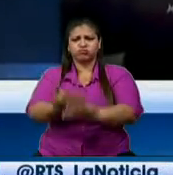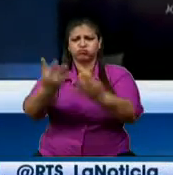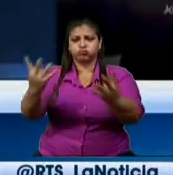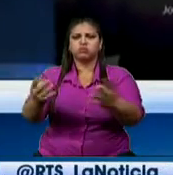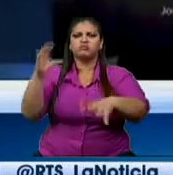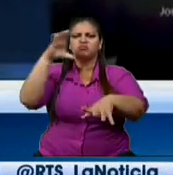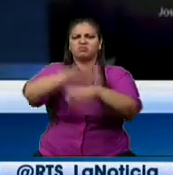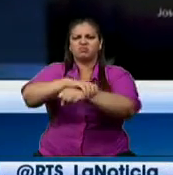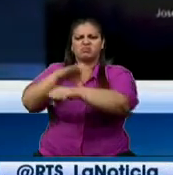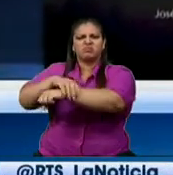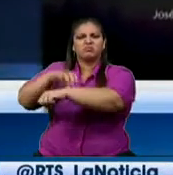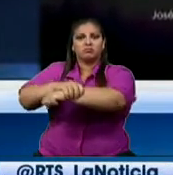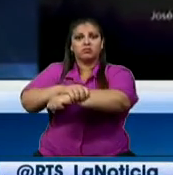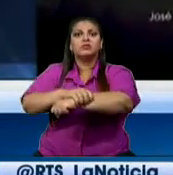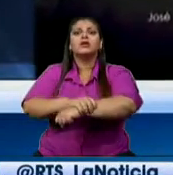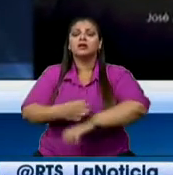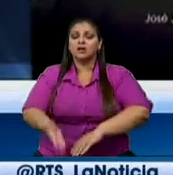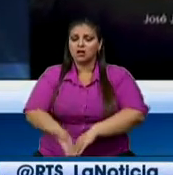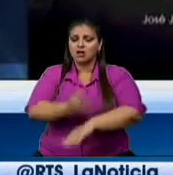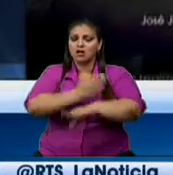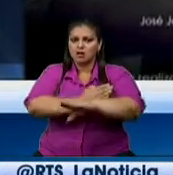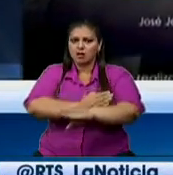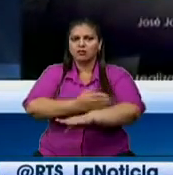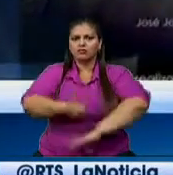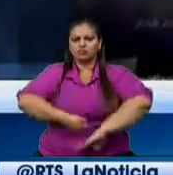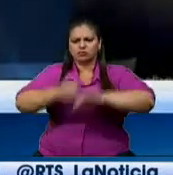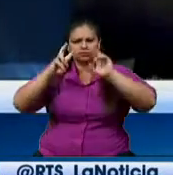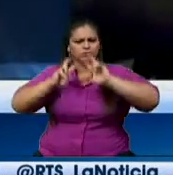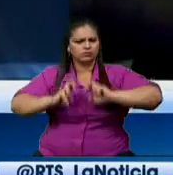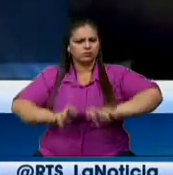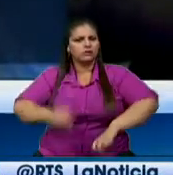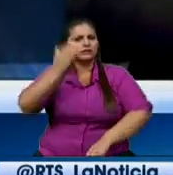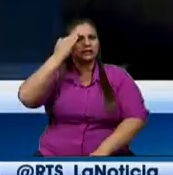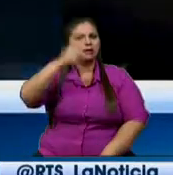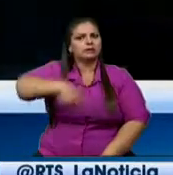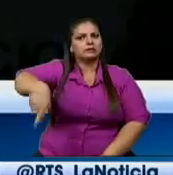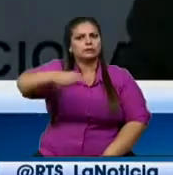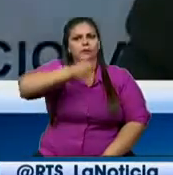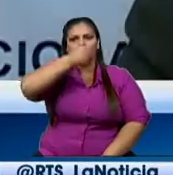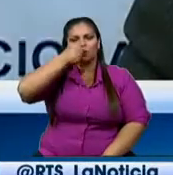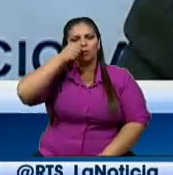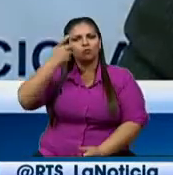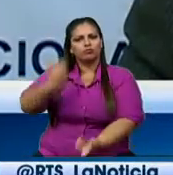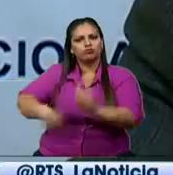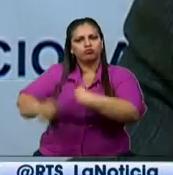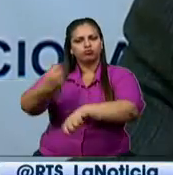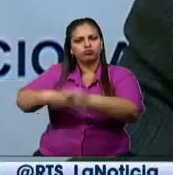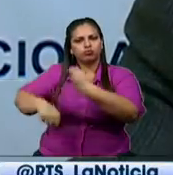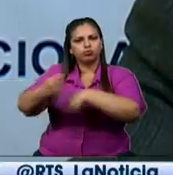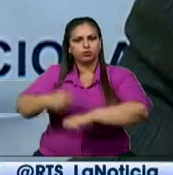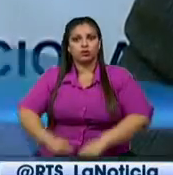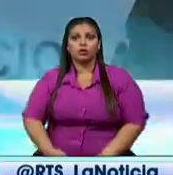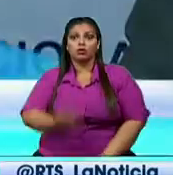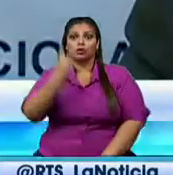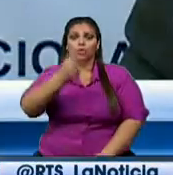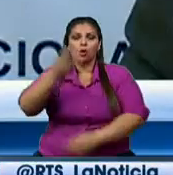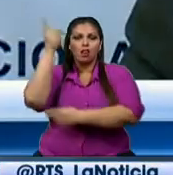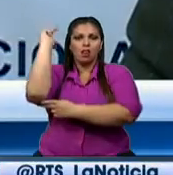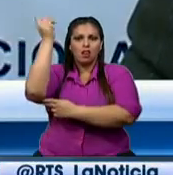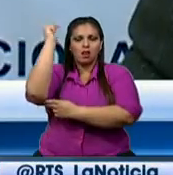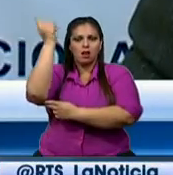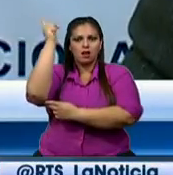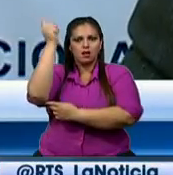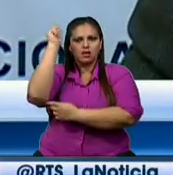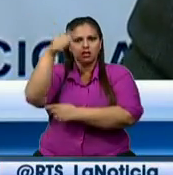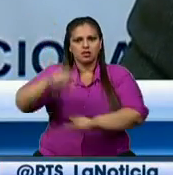estar presuntamente implicados en el expendio de sustancias sujetas a fiscalización. 2 son los cabecillas específicos de la